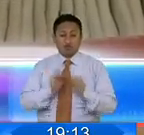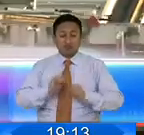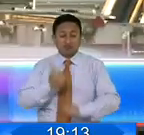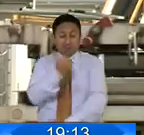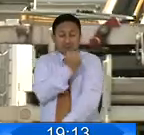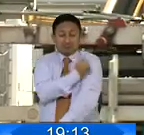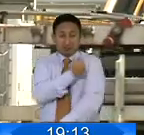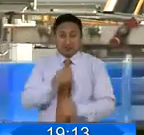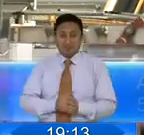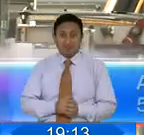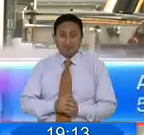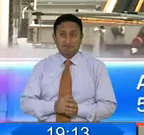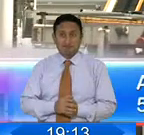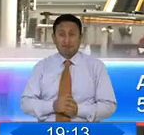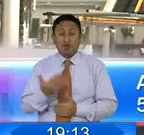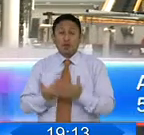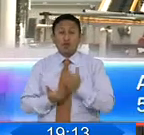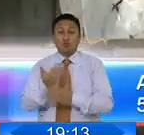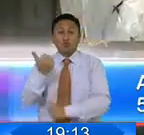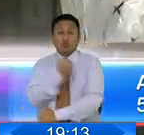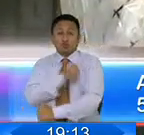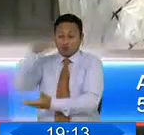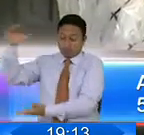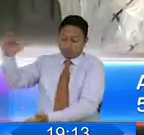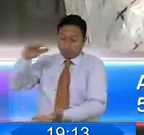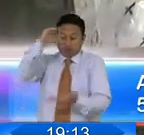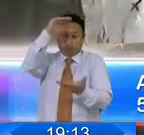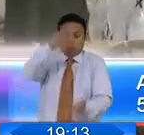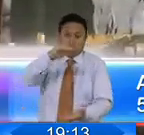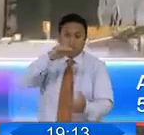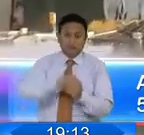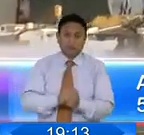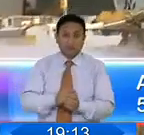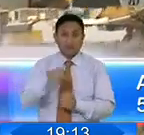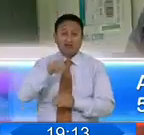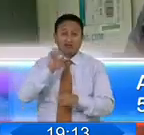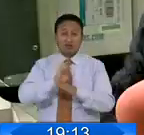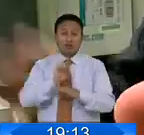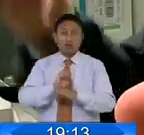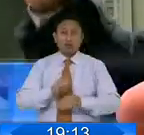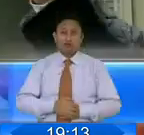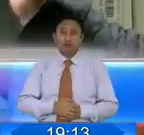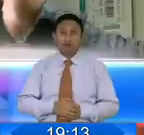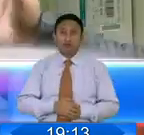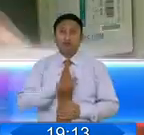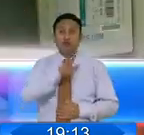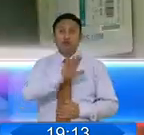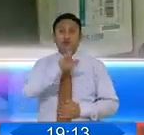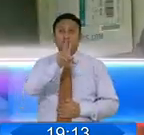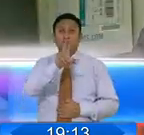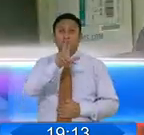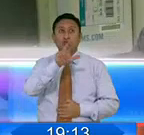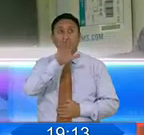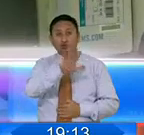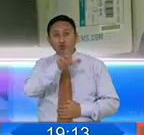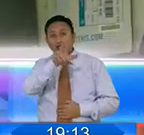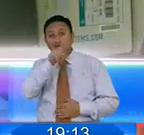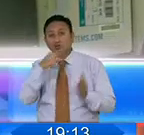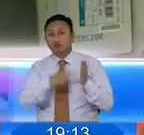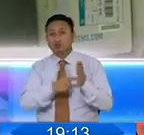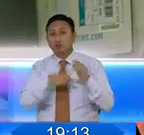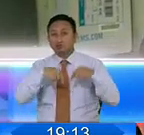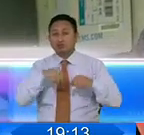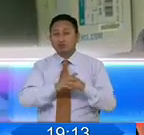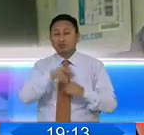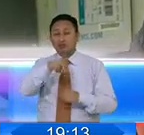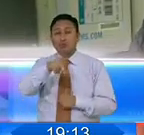vacunar. Mientras tanto, un nuevo lote de vacunas de la farmacéutica Pfizer llegaron al país. Aquí hay 53.000, suman de